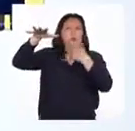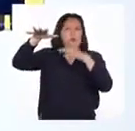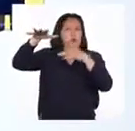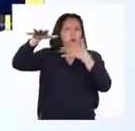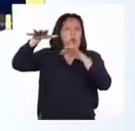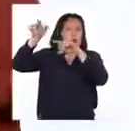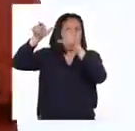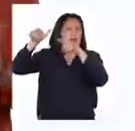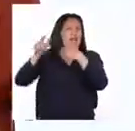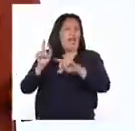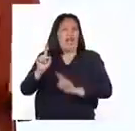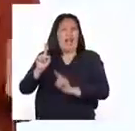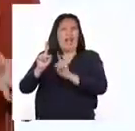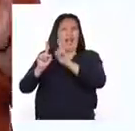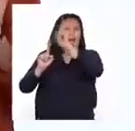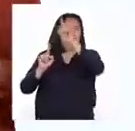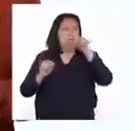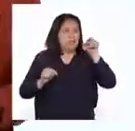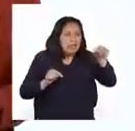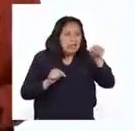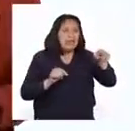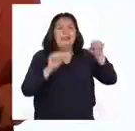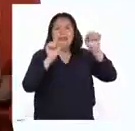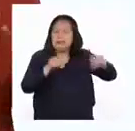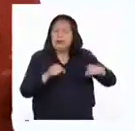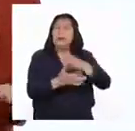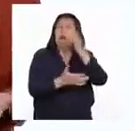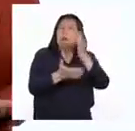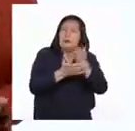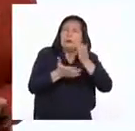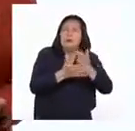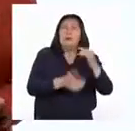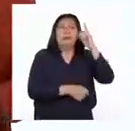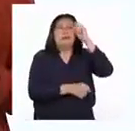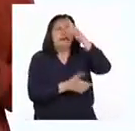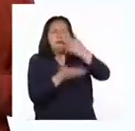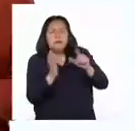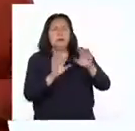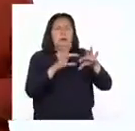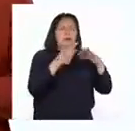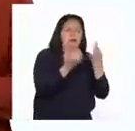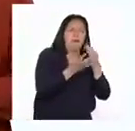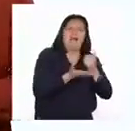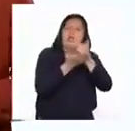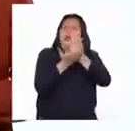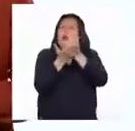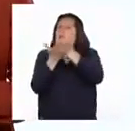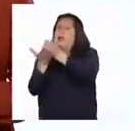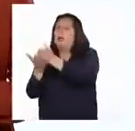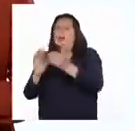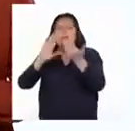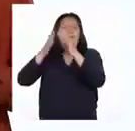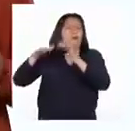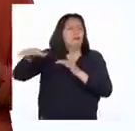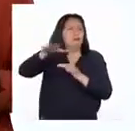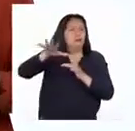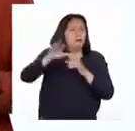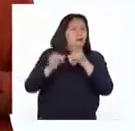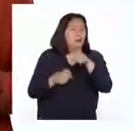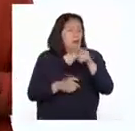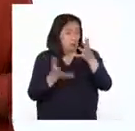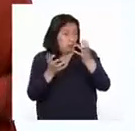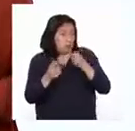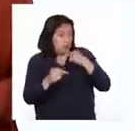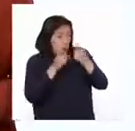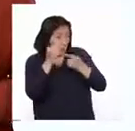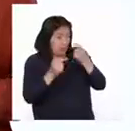muy alta. Ella tomó acción frente a este problema y junto a su familia ayudaron a muchos miembros de su comunidad. ¿Quieren que